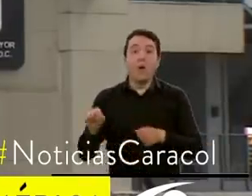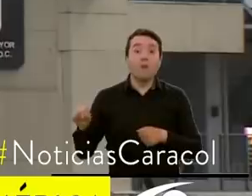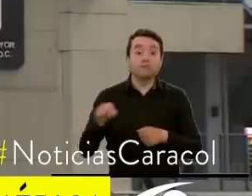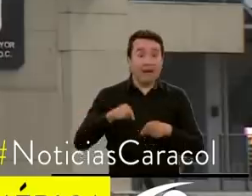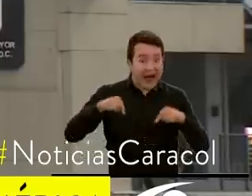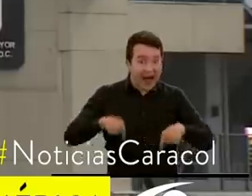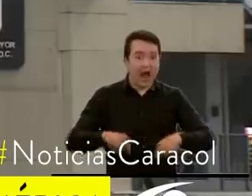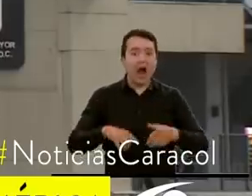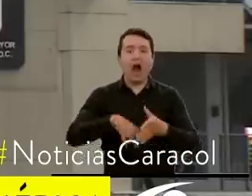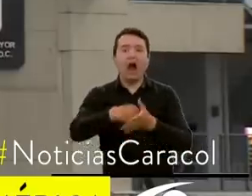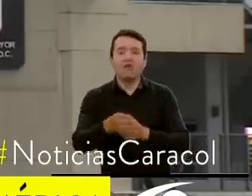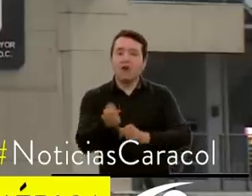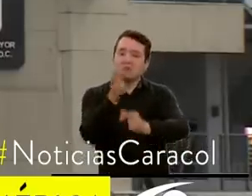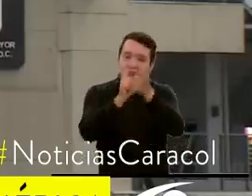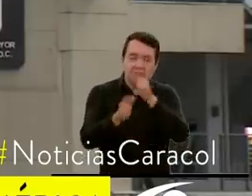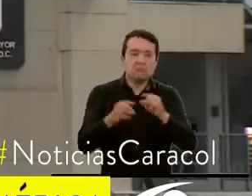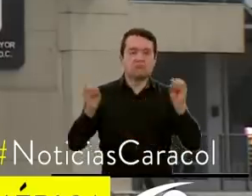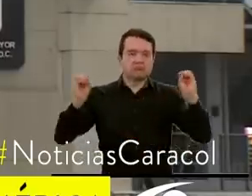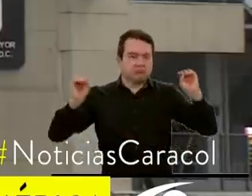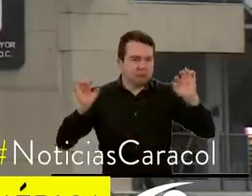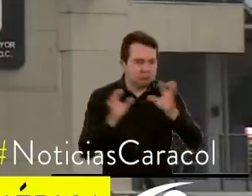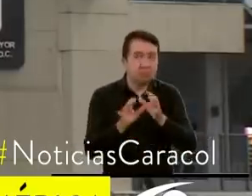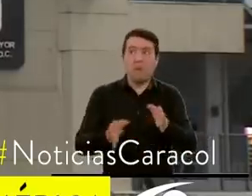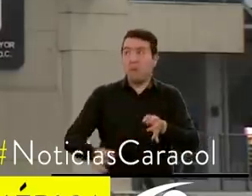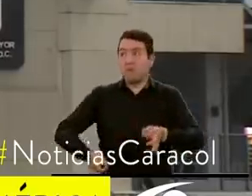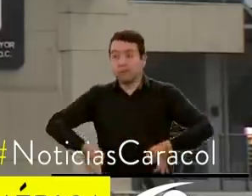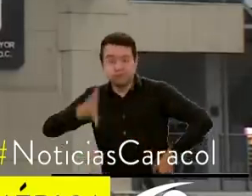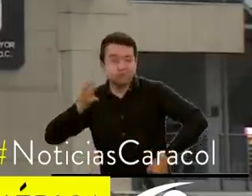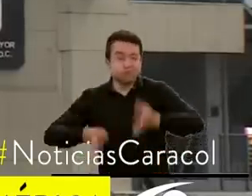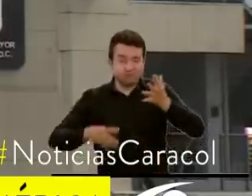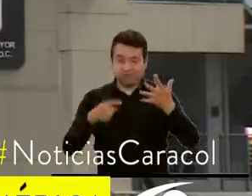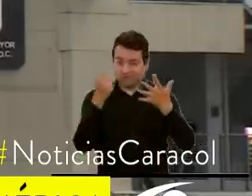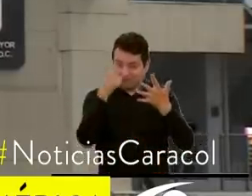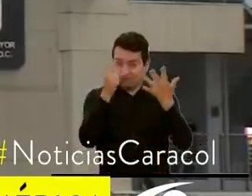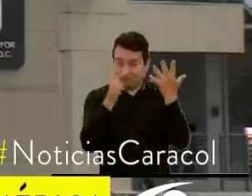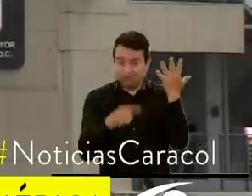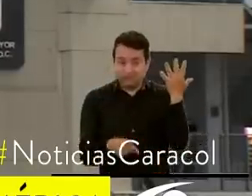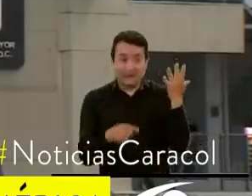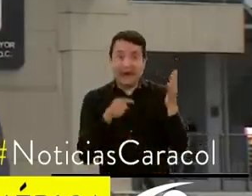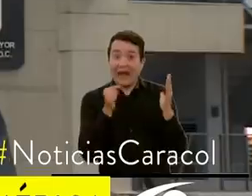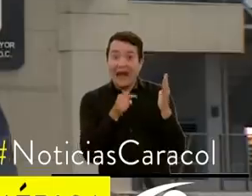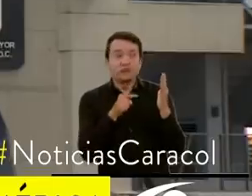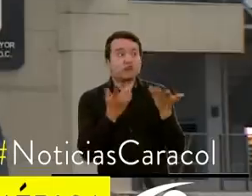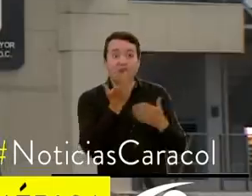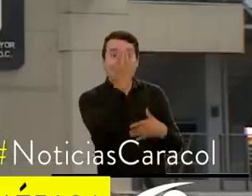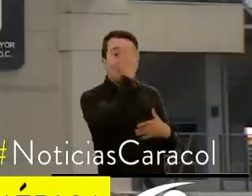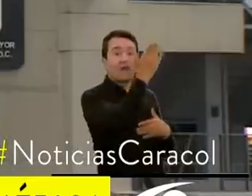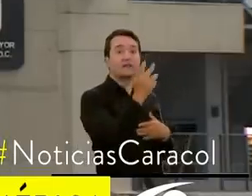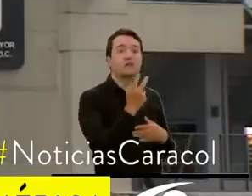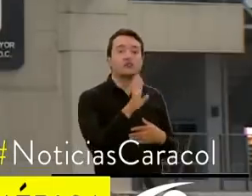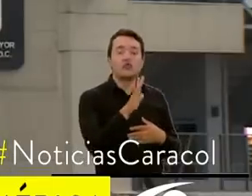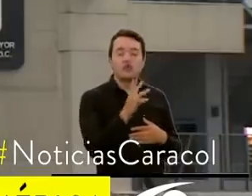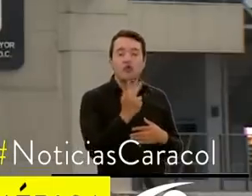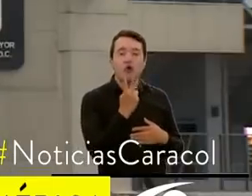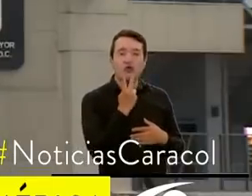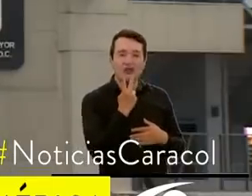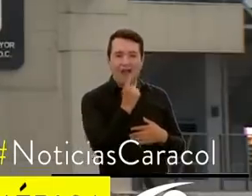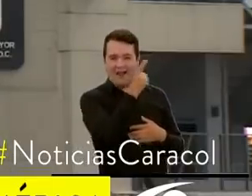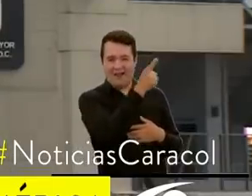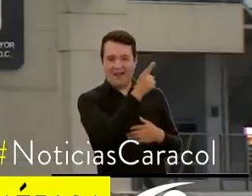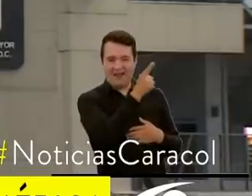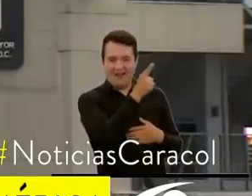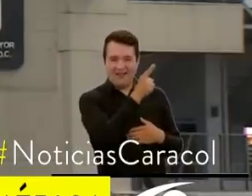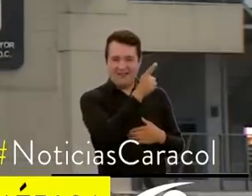público, aglomeraciones, la utilización de pólvora. Todo esto no solamente frente al hotel donde se está quedando el equipo americano, sino en